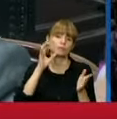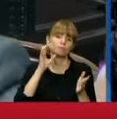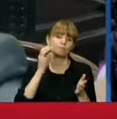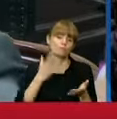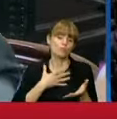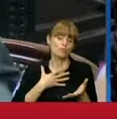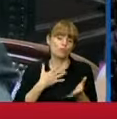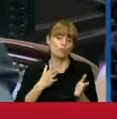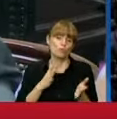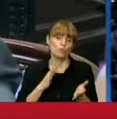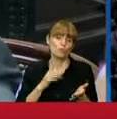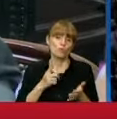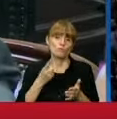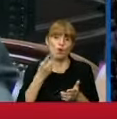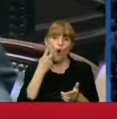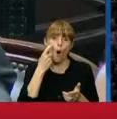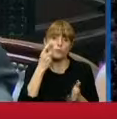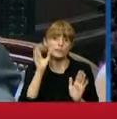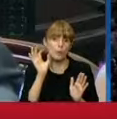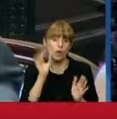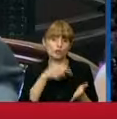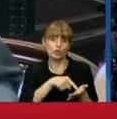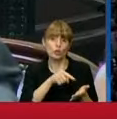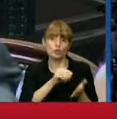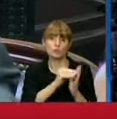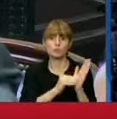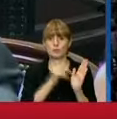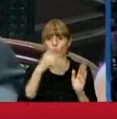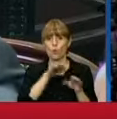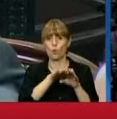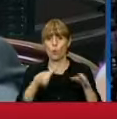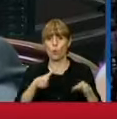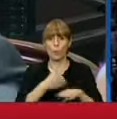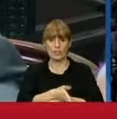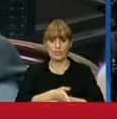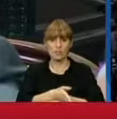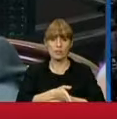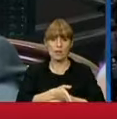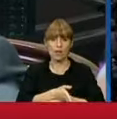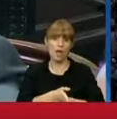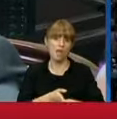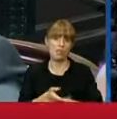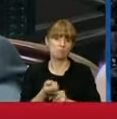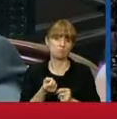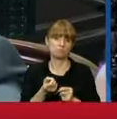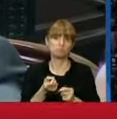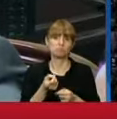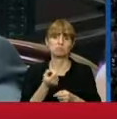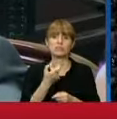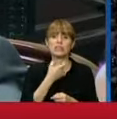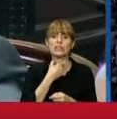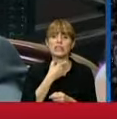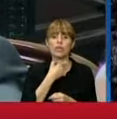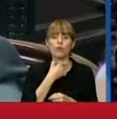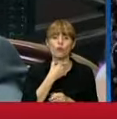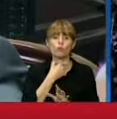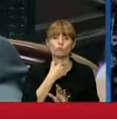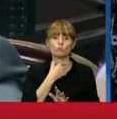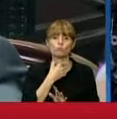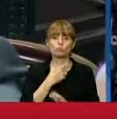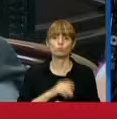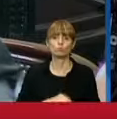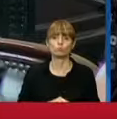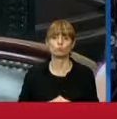en la nuca. En la nuca, sí. Recibió un balazo en la nuca. 27 años, murió en el acto. Recién una cosa, te voy a mandar otro. Profe de Educación porque, Física.